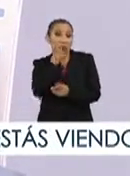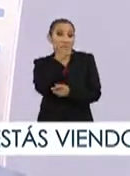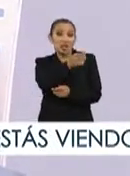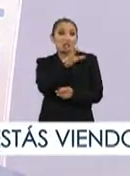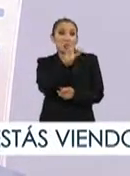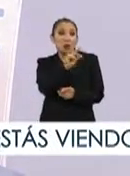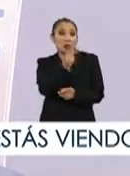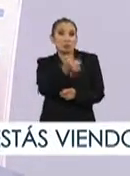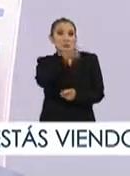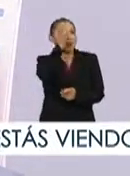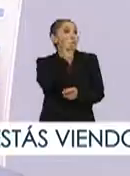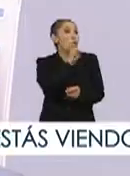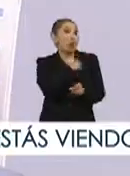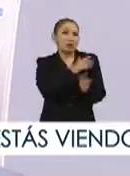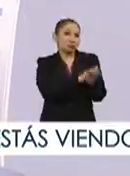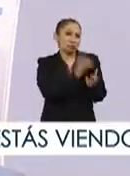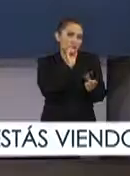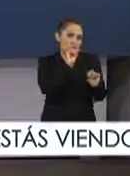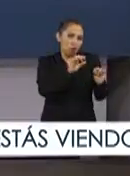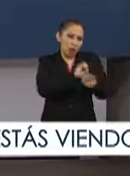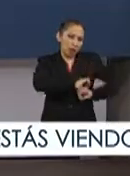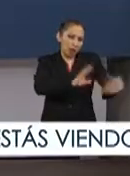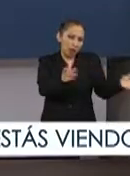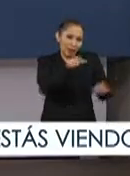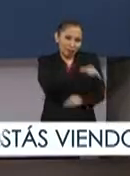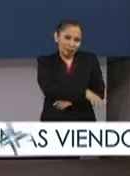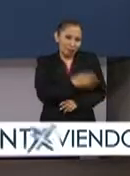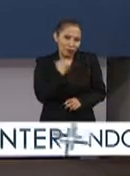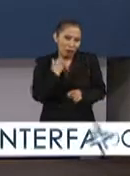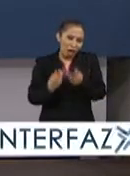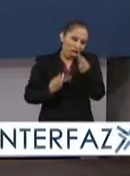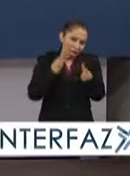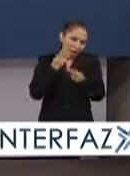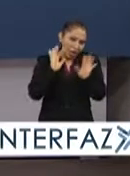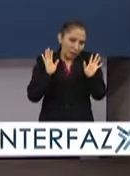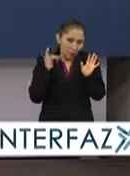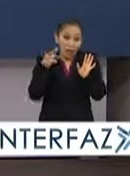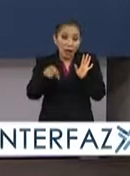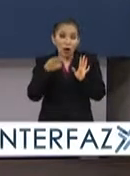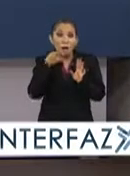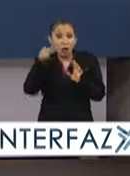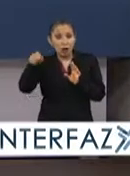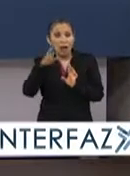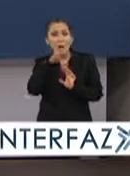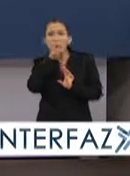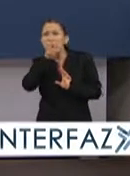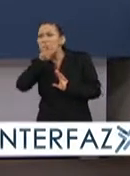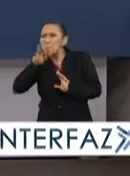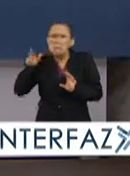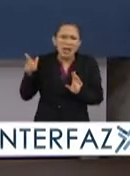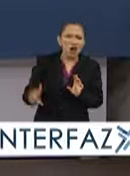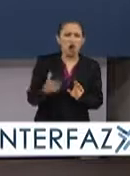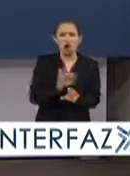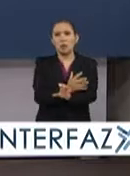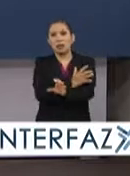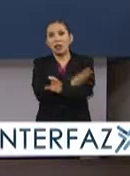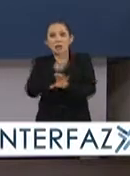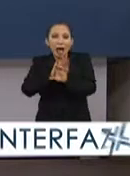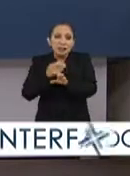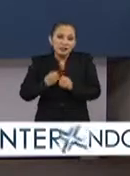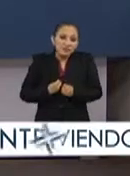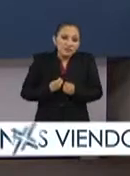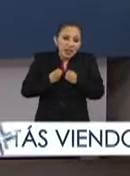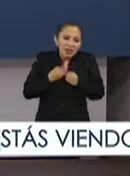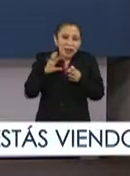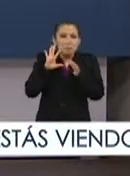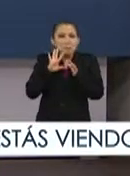que no fue su primer mujer, no, pues evidentemente no, eso no está en discusión, pero sí podemos decir que es con la mujer con la que más vivió y